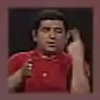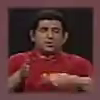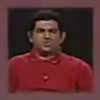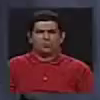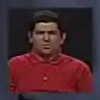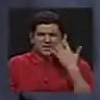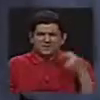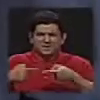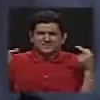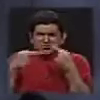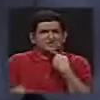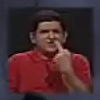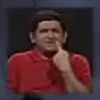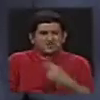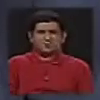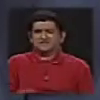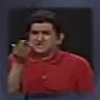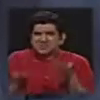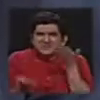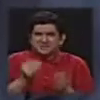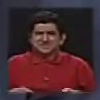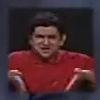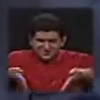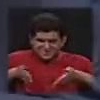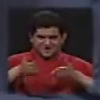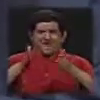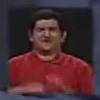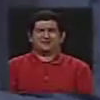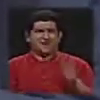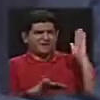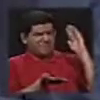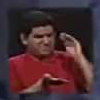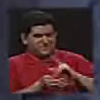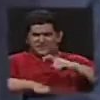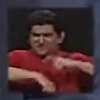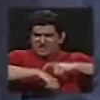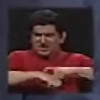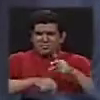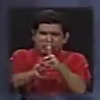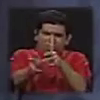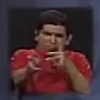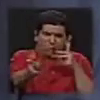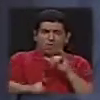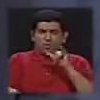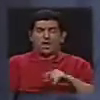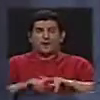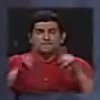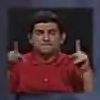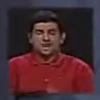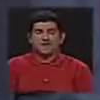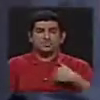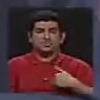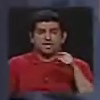pareciera contradictorio que por un lado se dice que la carretera va a reducir los tiempos y los congestionamientos y a la vez trae